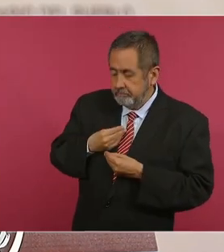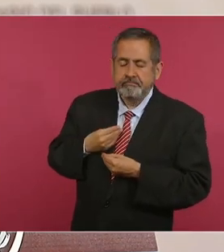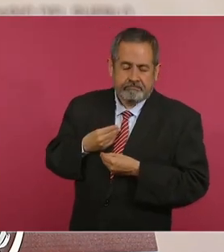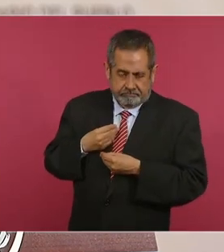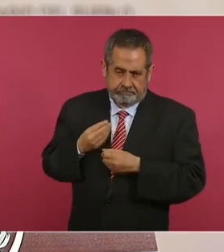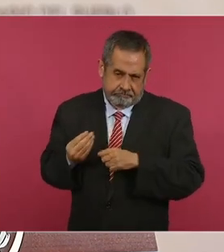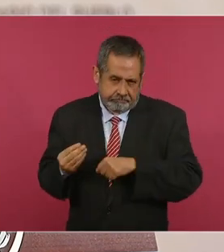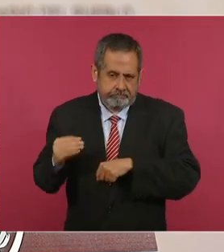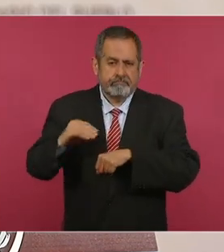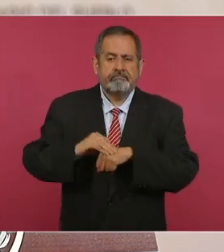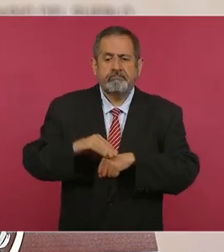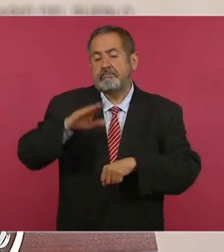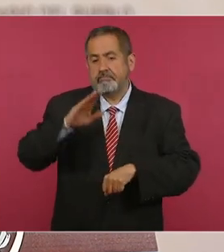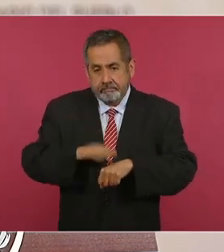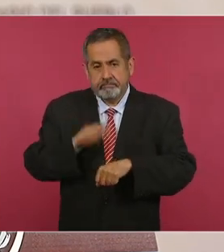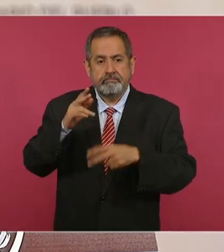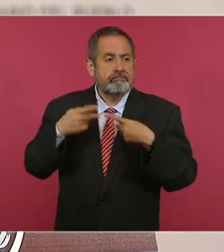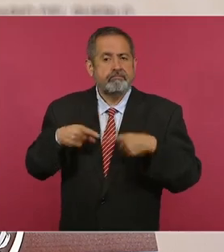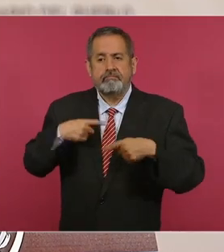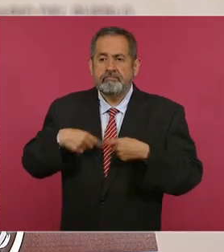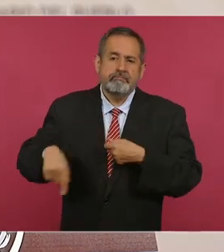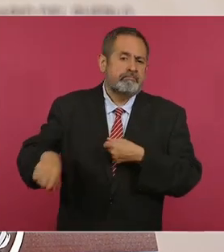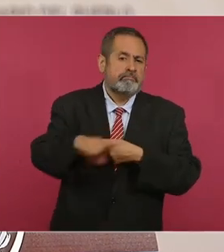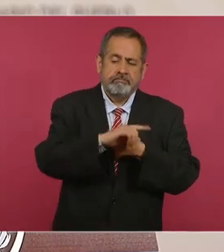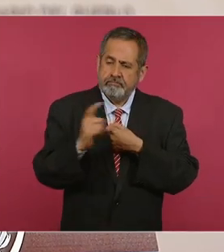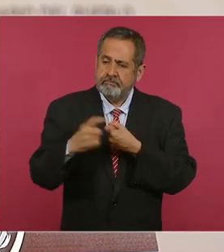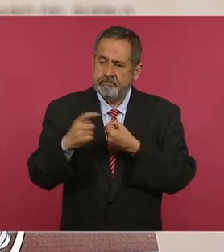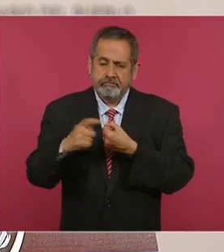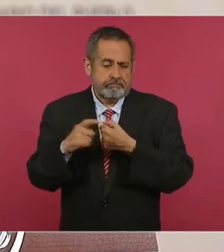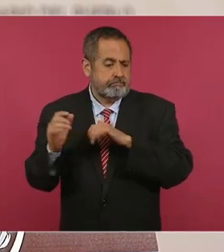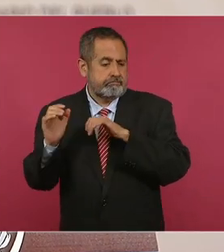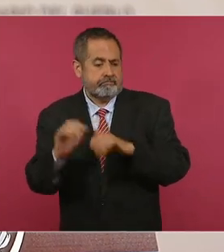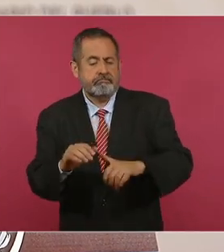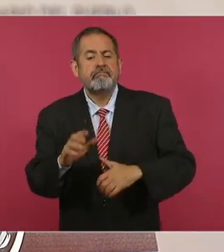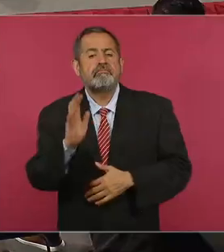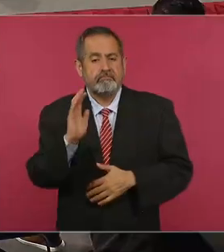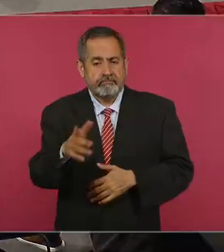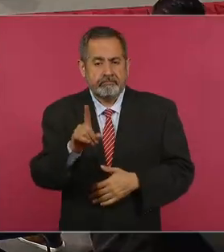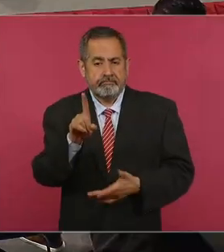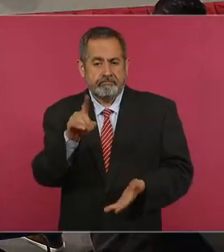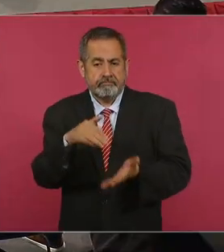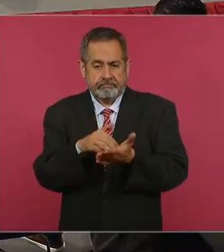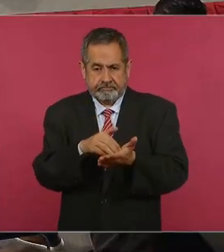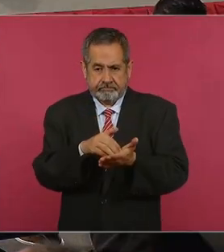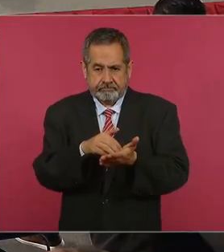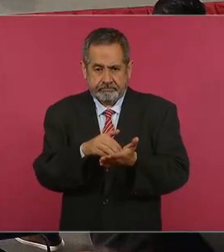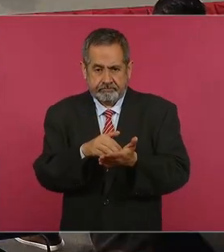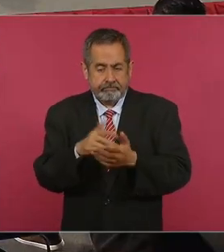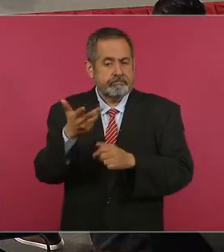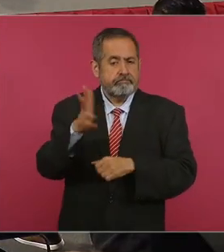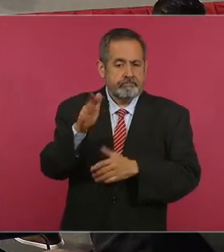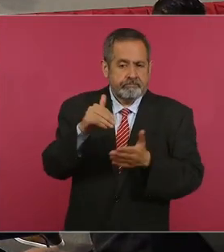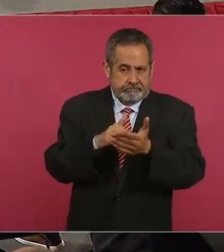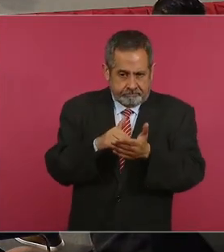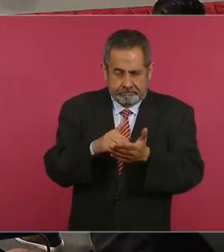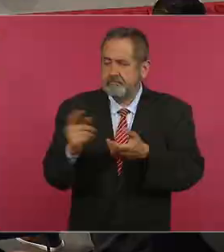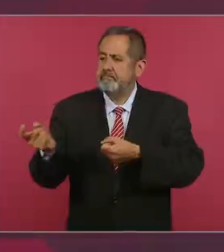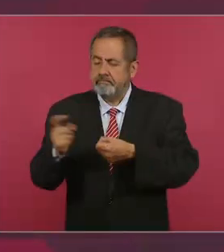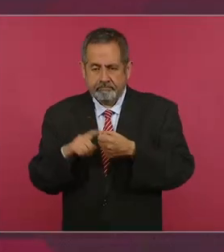que ya se habían contratado 1,000 de los 10,000 en